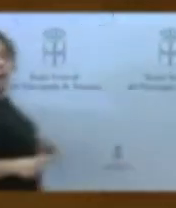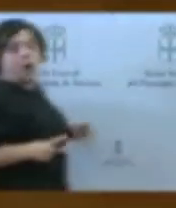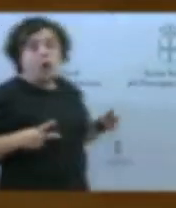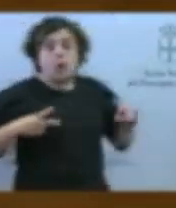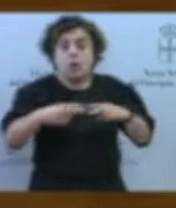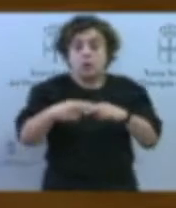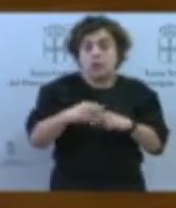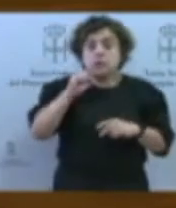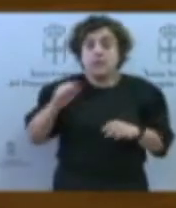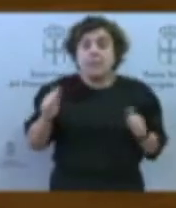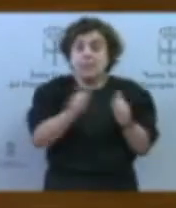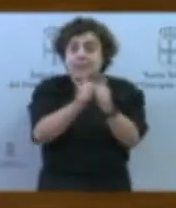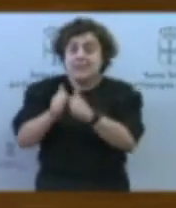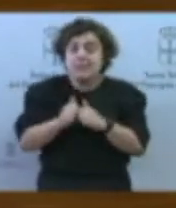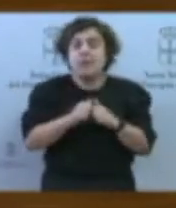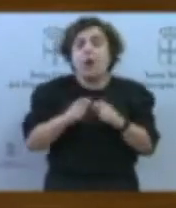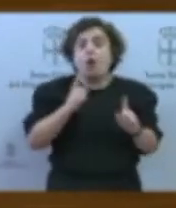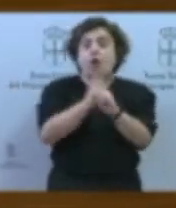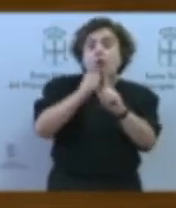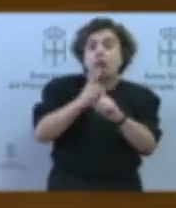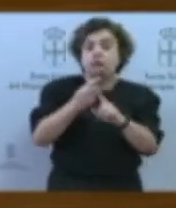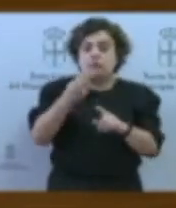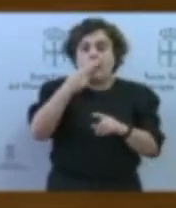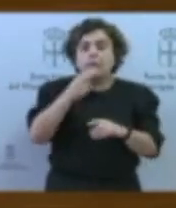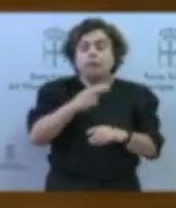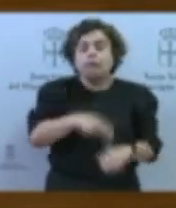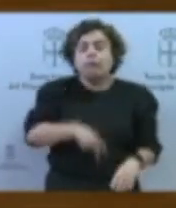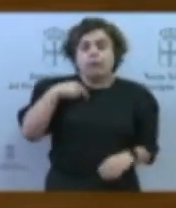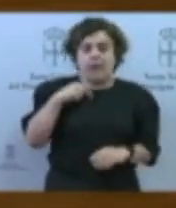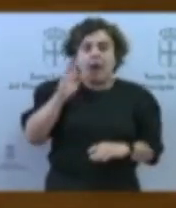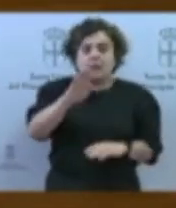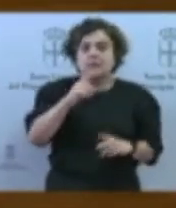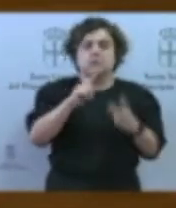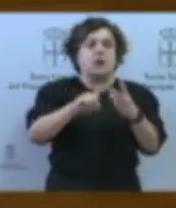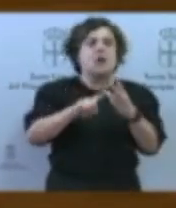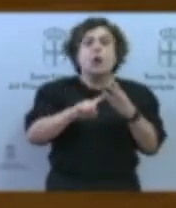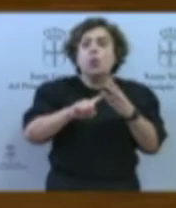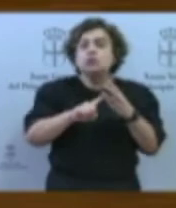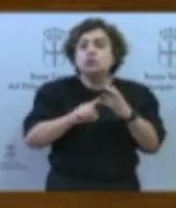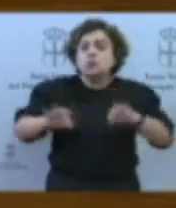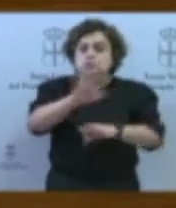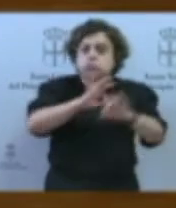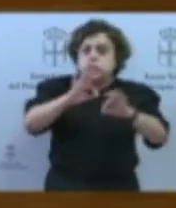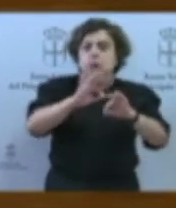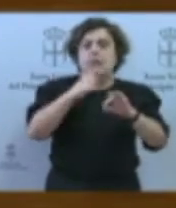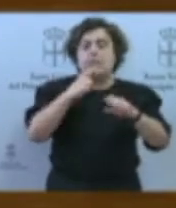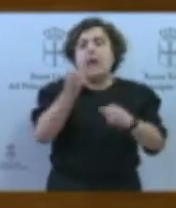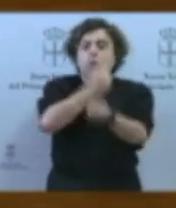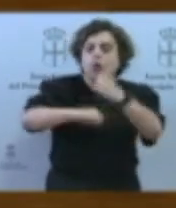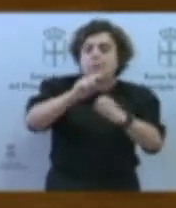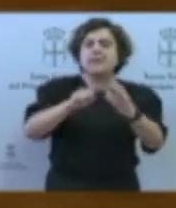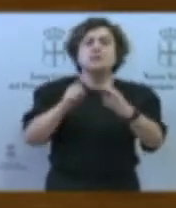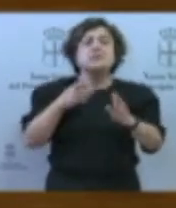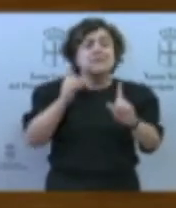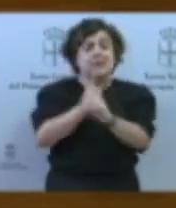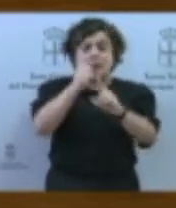las puertas giratorias, la Gürtel, la Kitchen, la Caja B. Eso es traición a la patria y traición a los españoles. Y